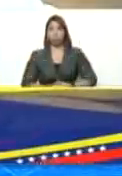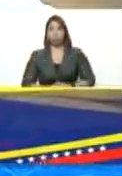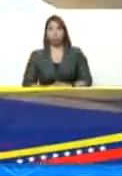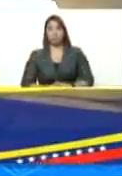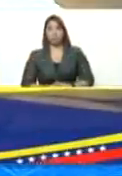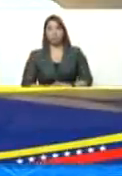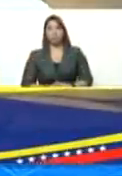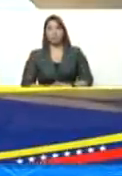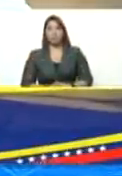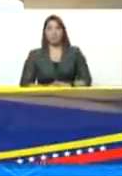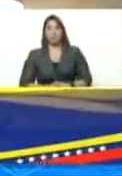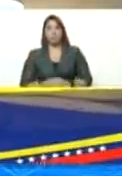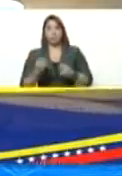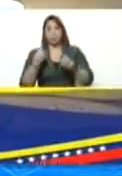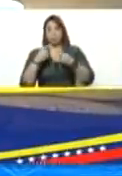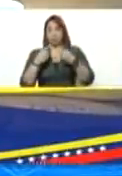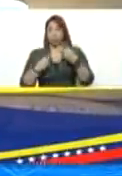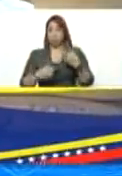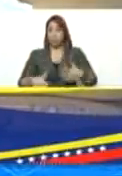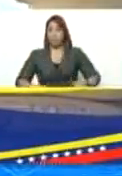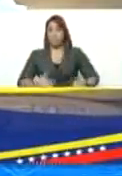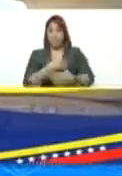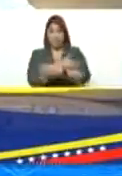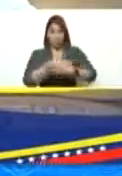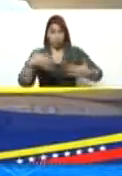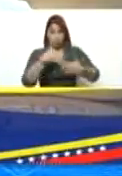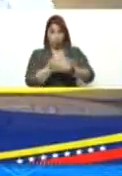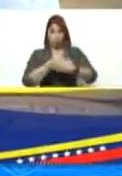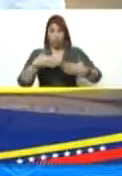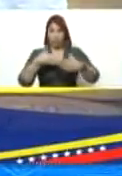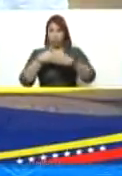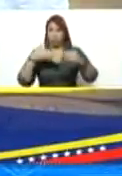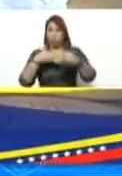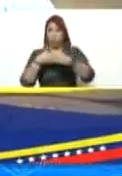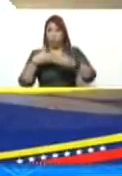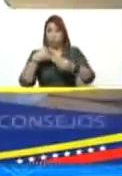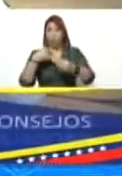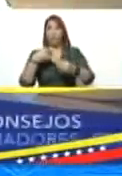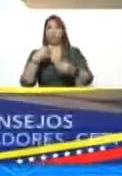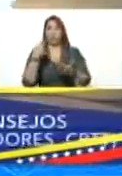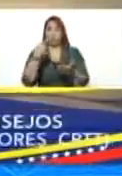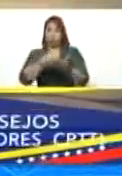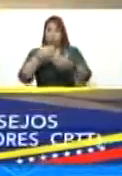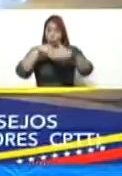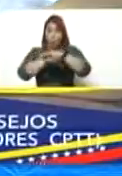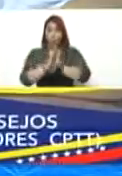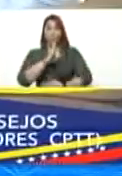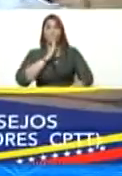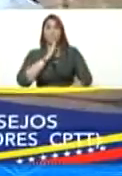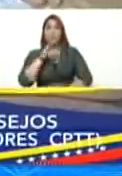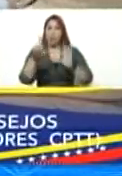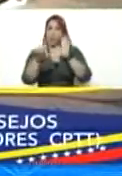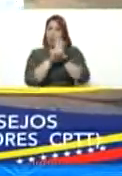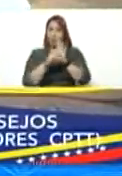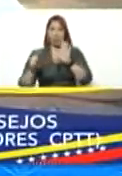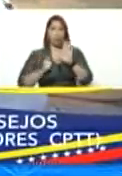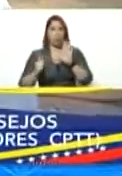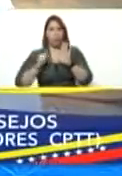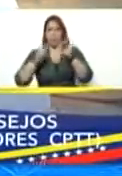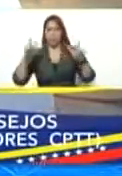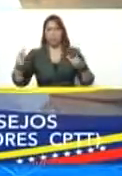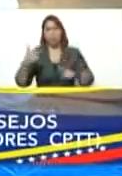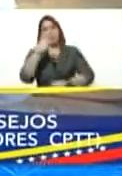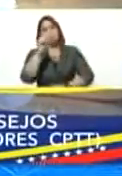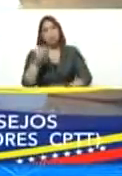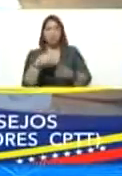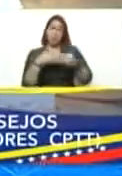Varios millones de dólares depositados legalmente por cualquiera. Hay cuentas bancarias de 30